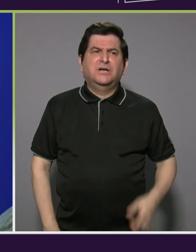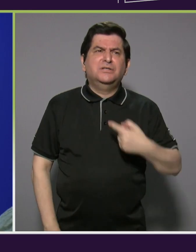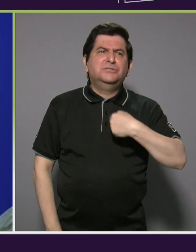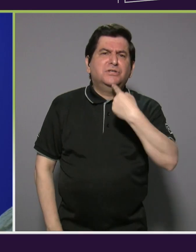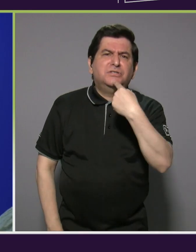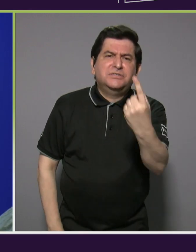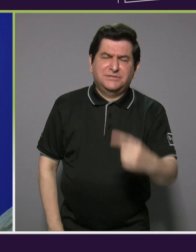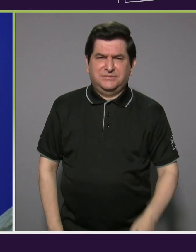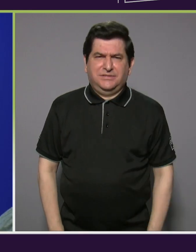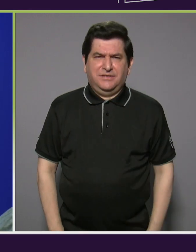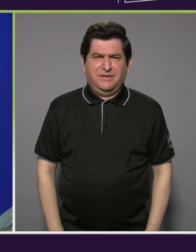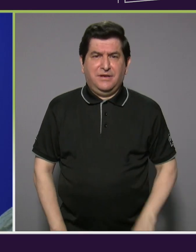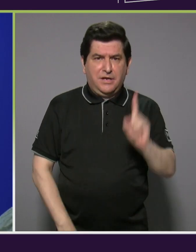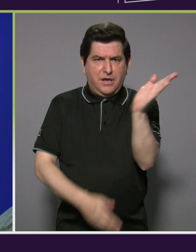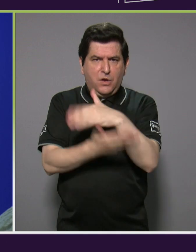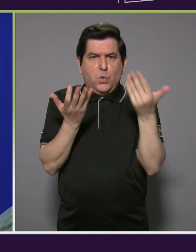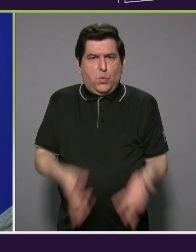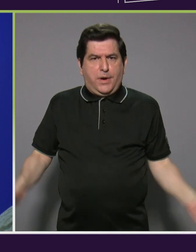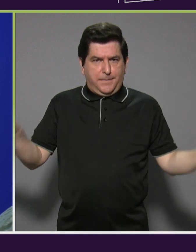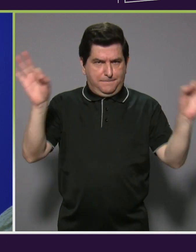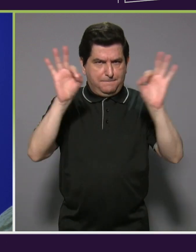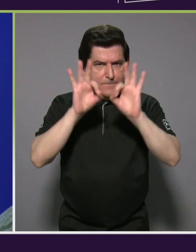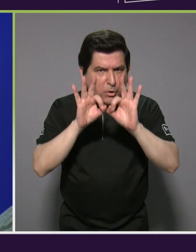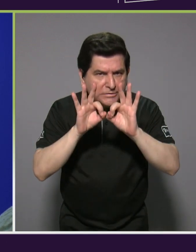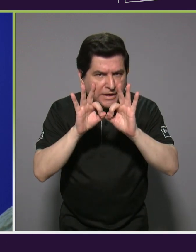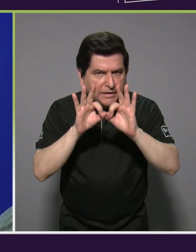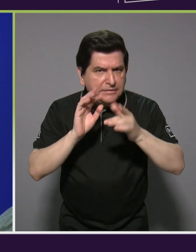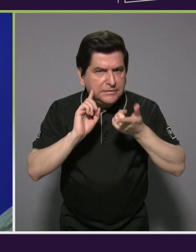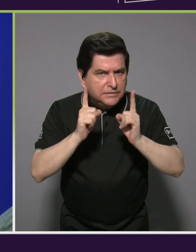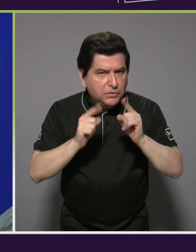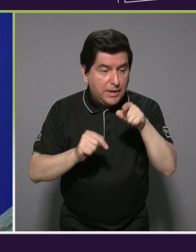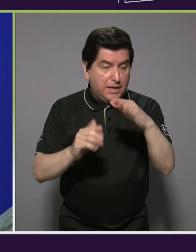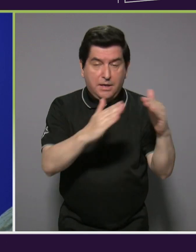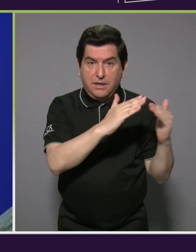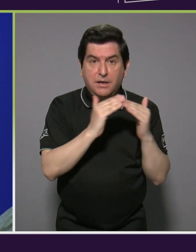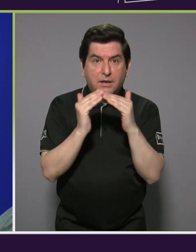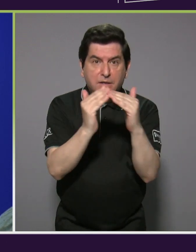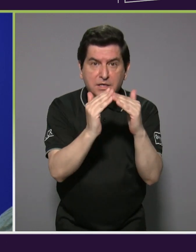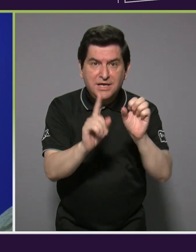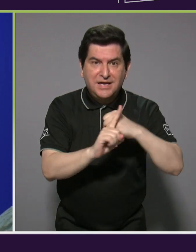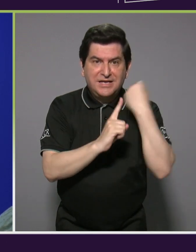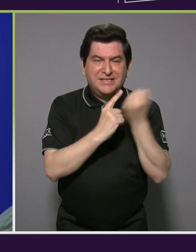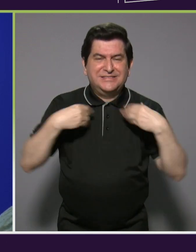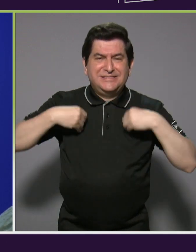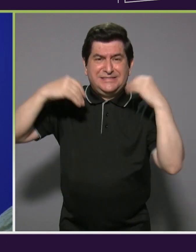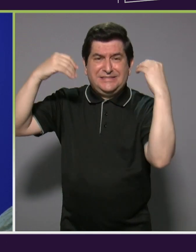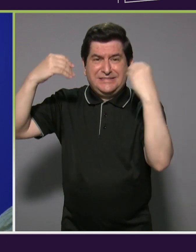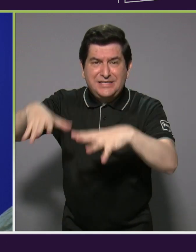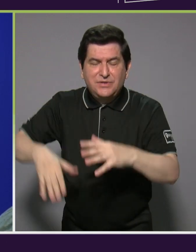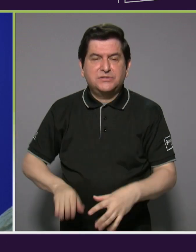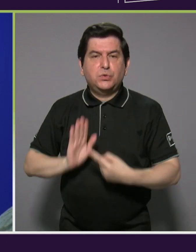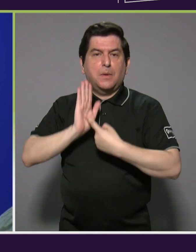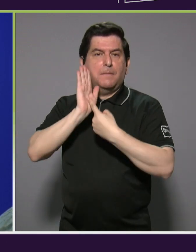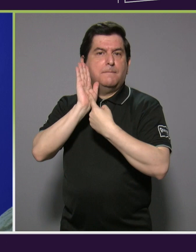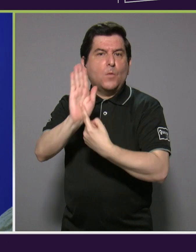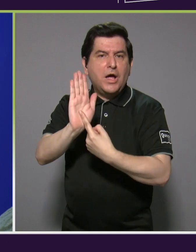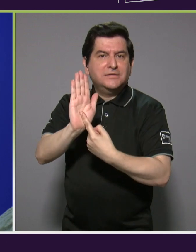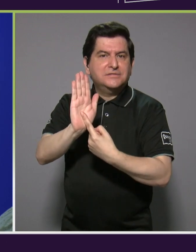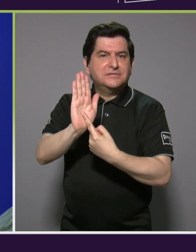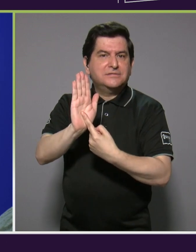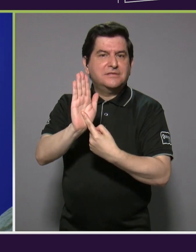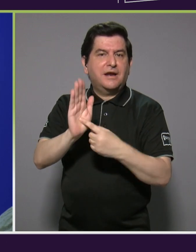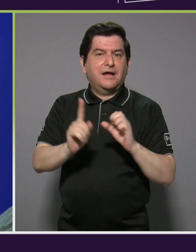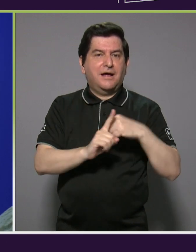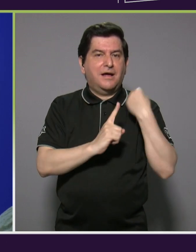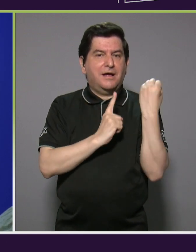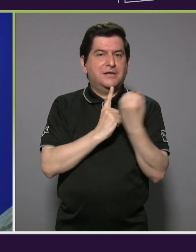que un aspecto fundamental es que estas poblaciones en situación de abandono es reflejo de una